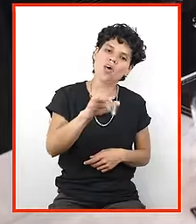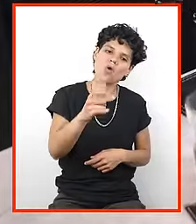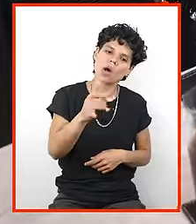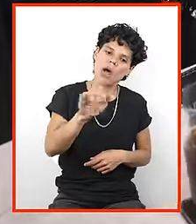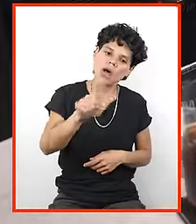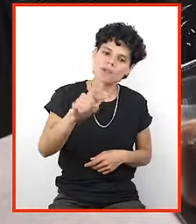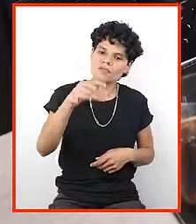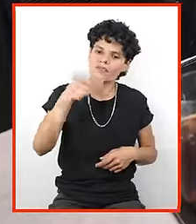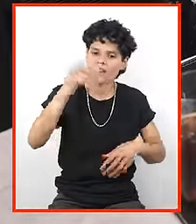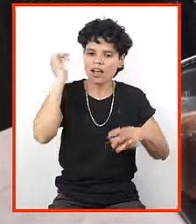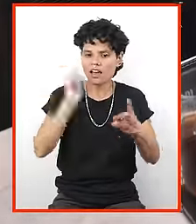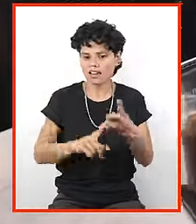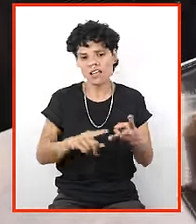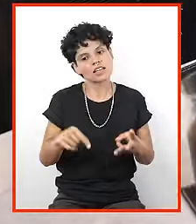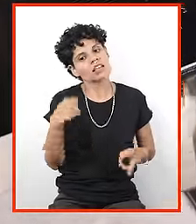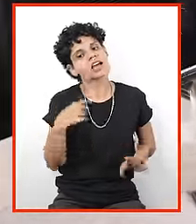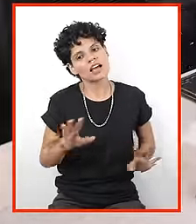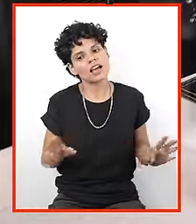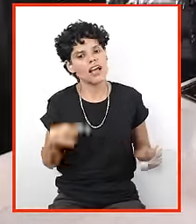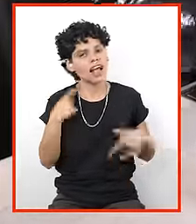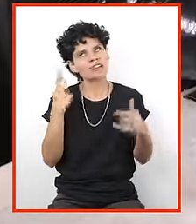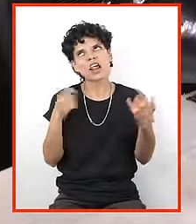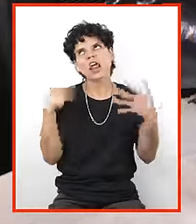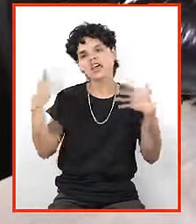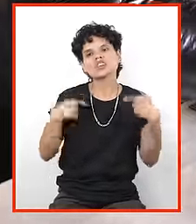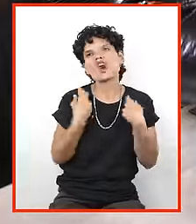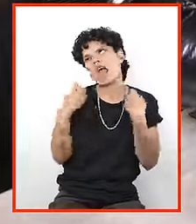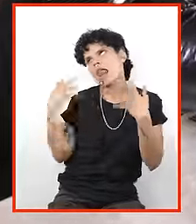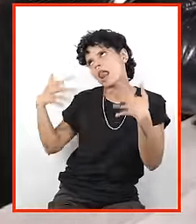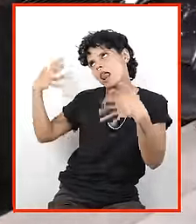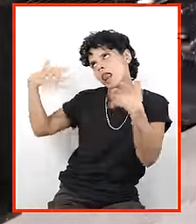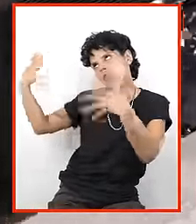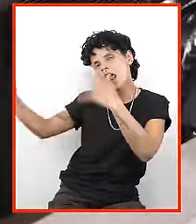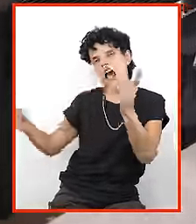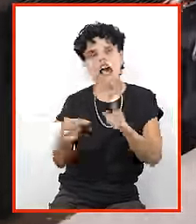verdad! ¿Viste? ¿Cómo estuve? Ay, es que al estoy en otro